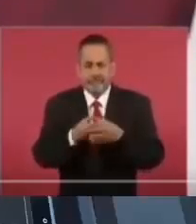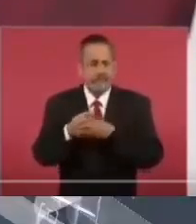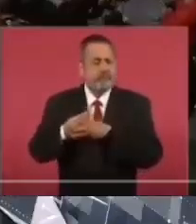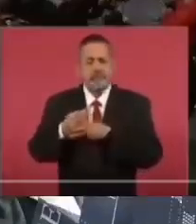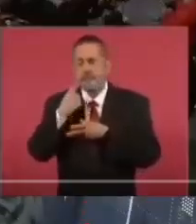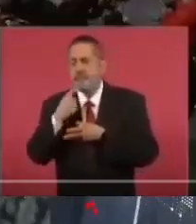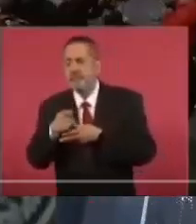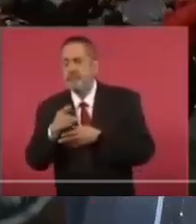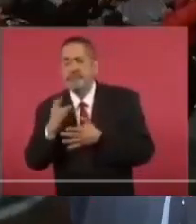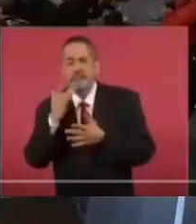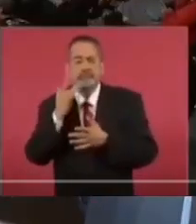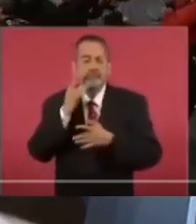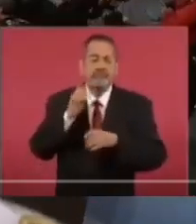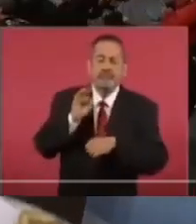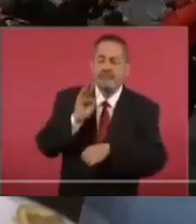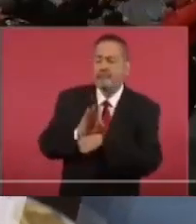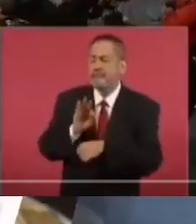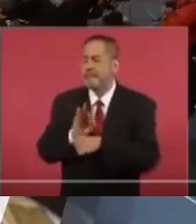privilegios